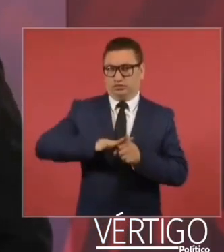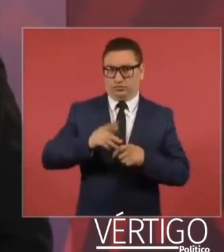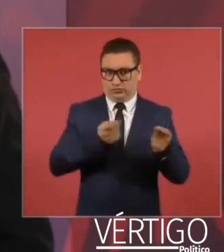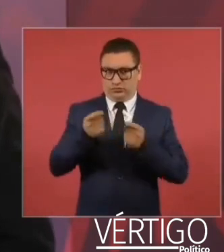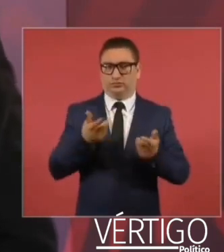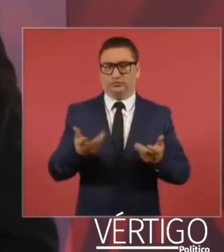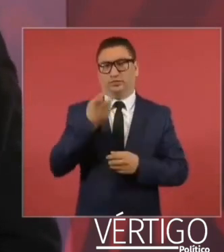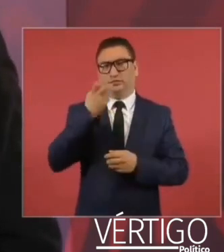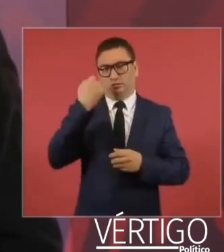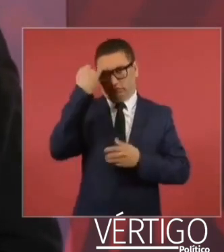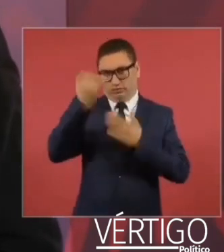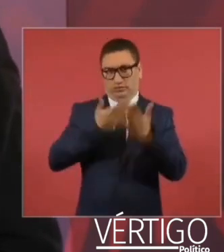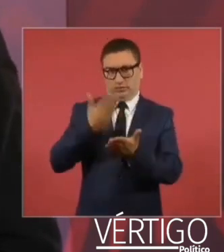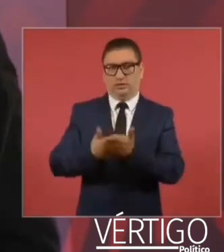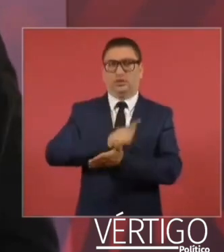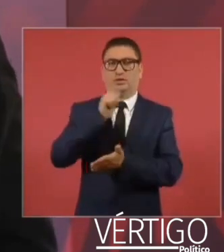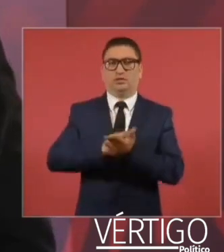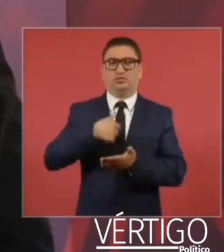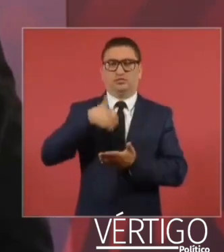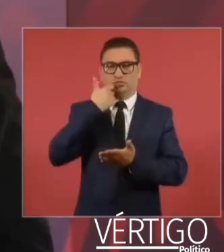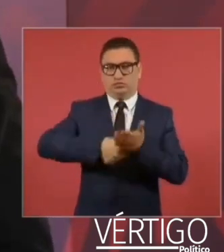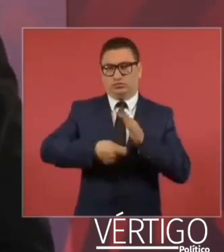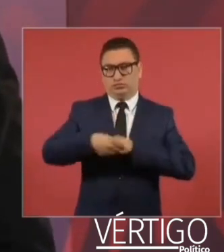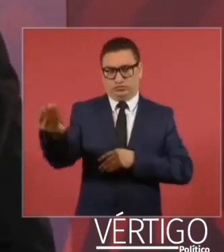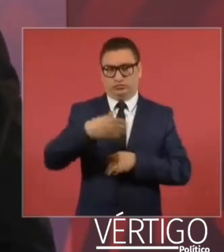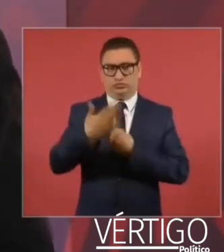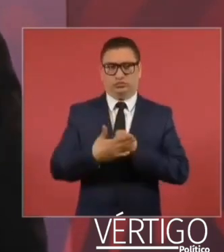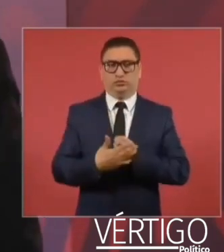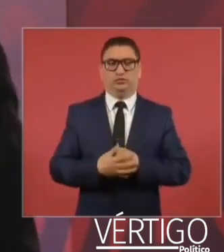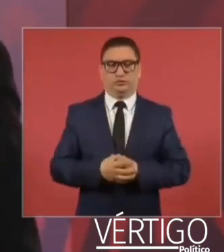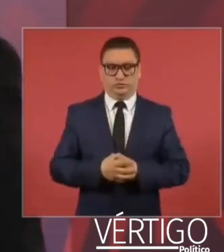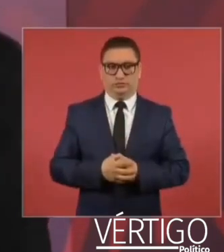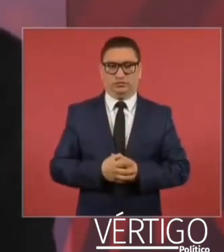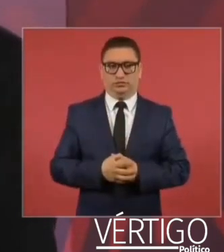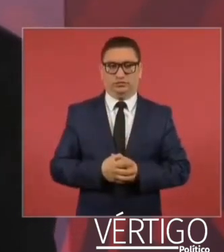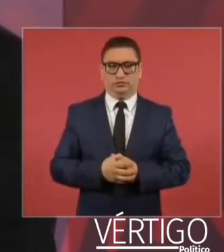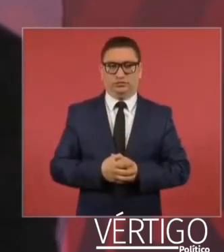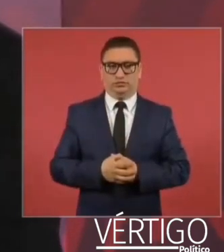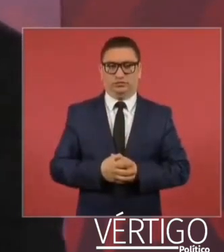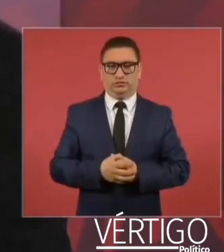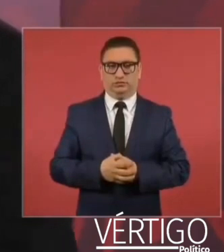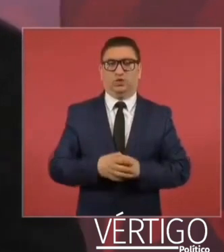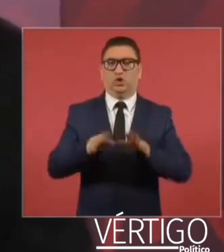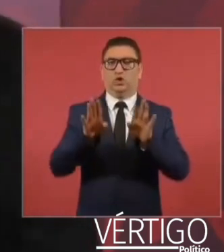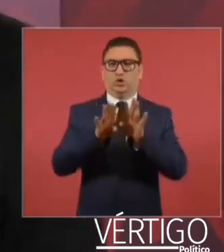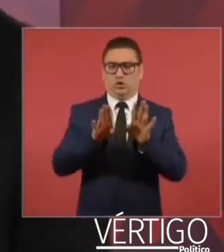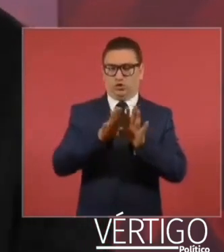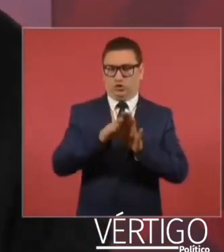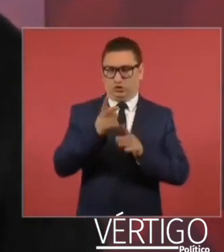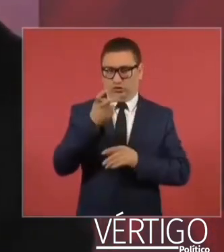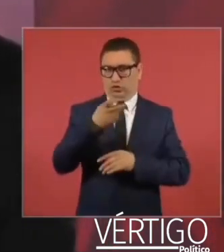a la Información y Protección de Datos Personales, INAI. Se pretende distribuir las atribuciones del INAI entre diversas